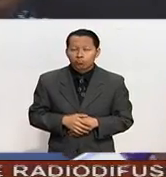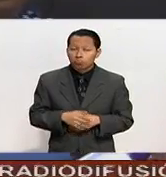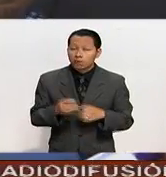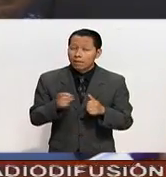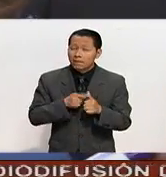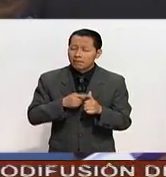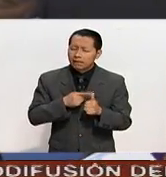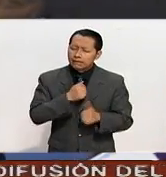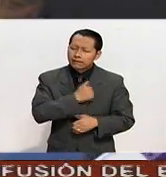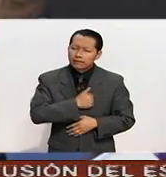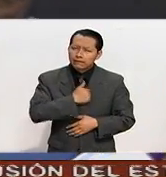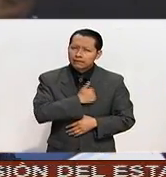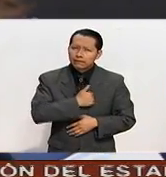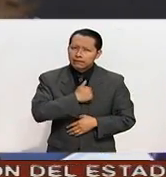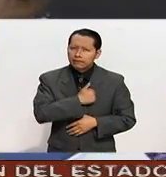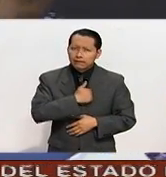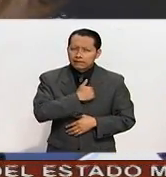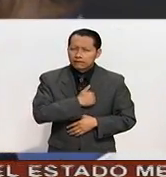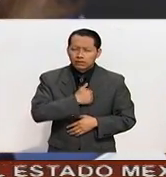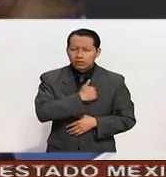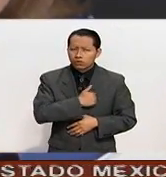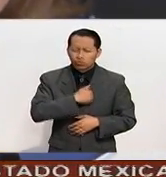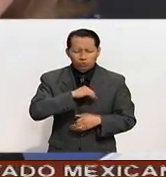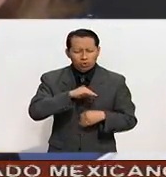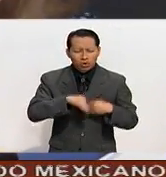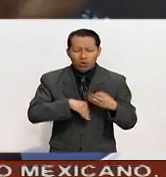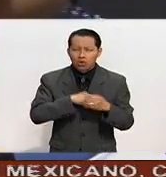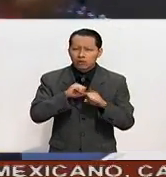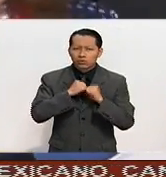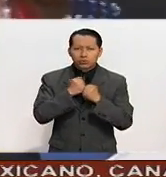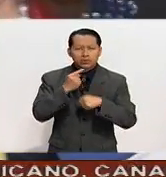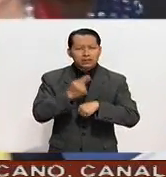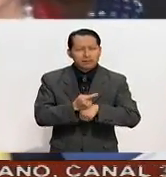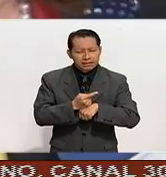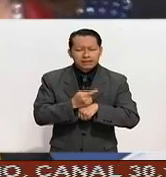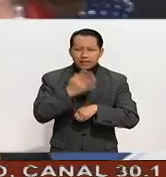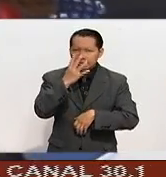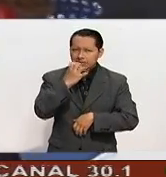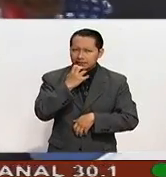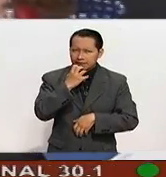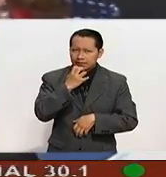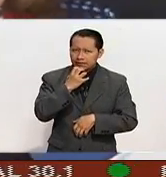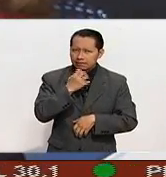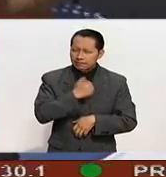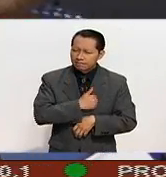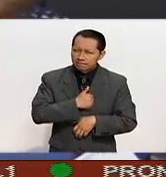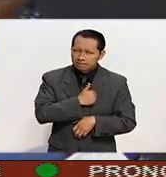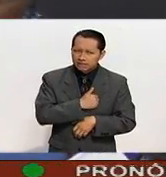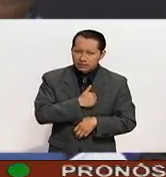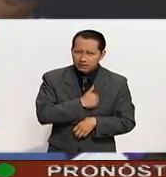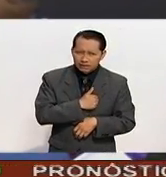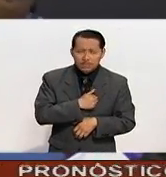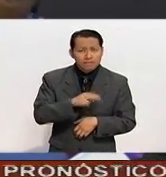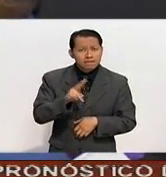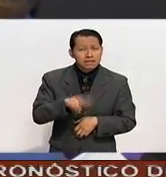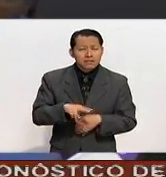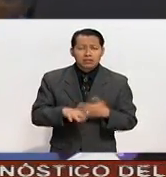hecho lamentable, es un hecho que nos duele a toda la sociedad, es un hecho que